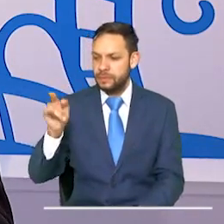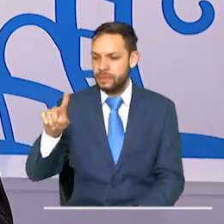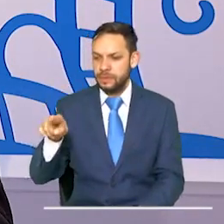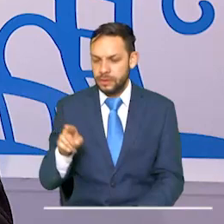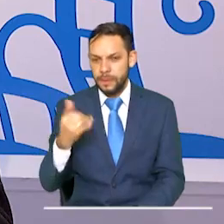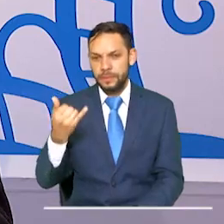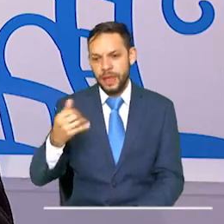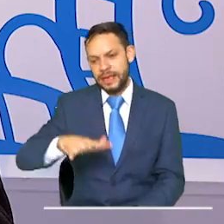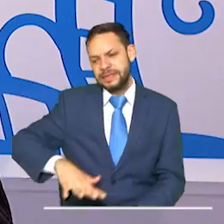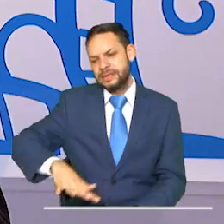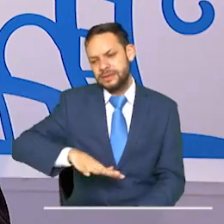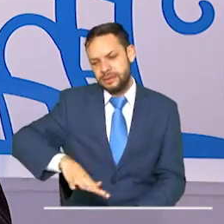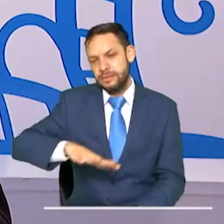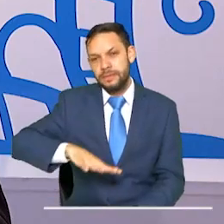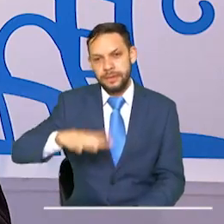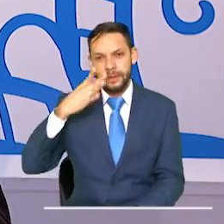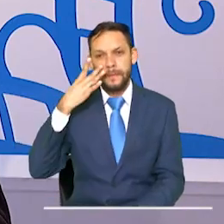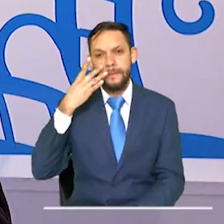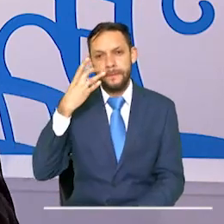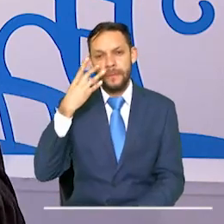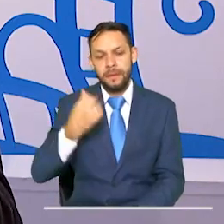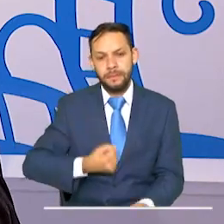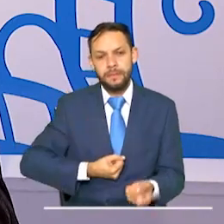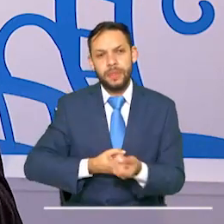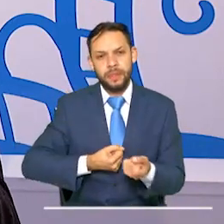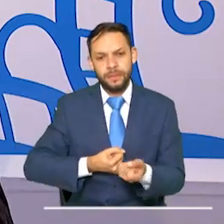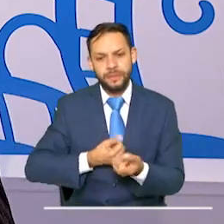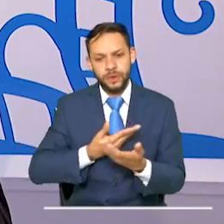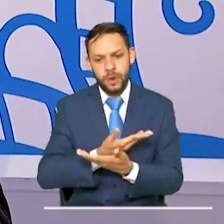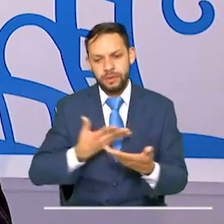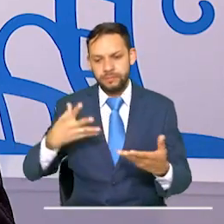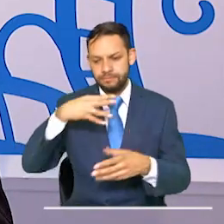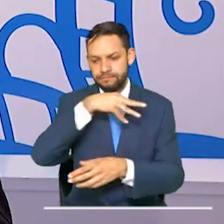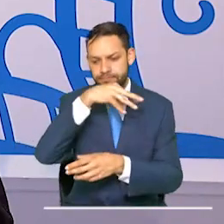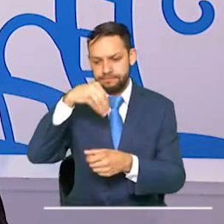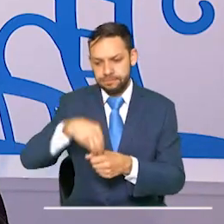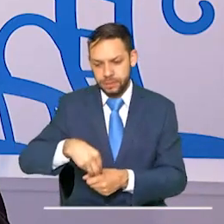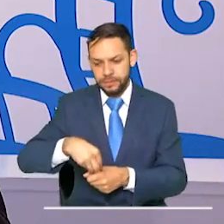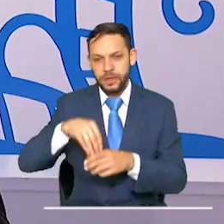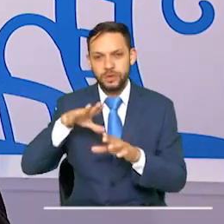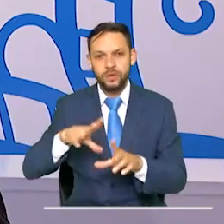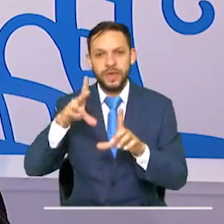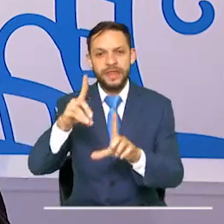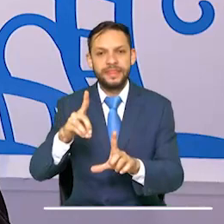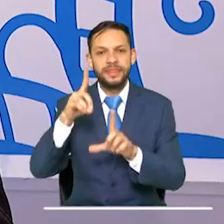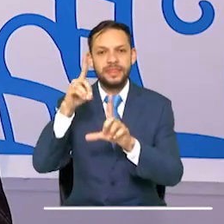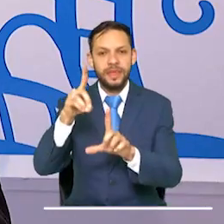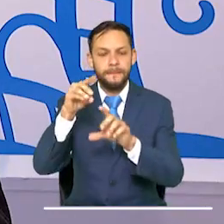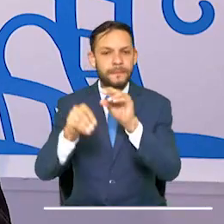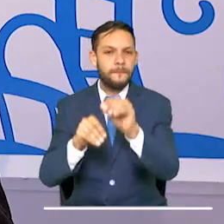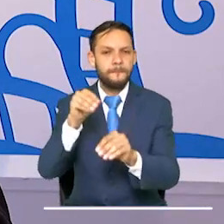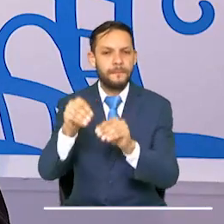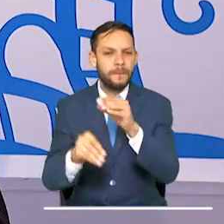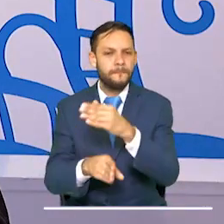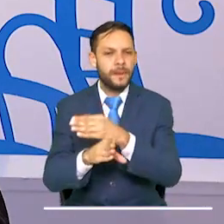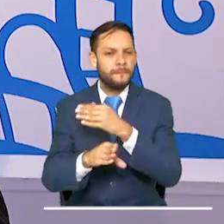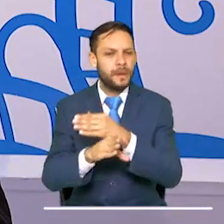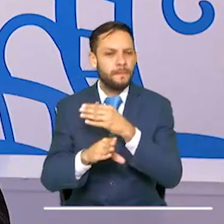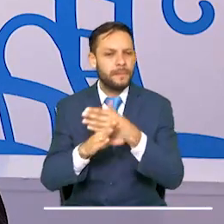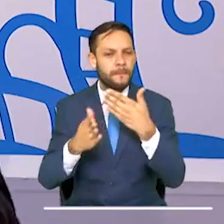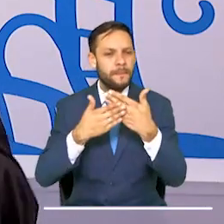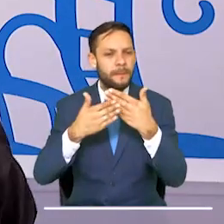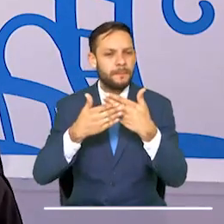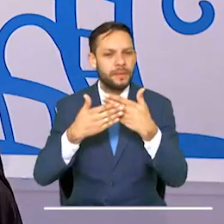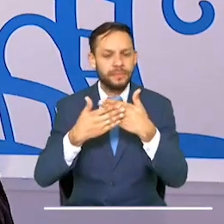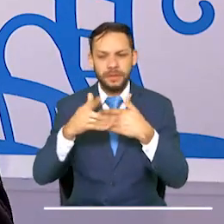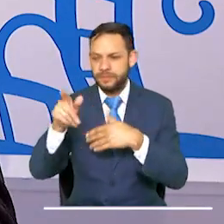y pues precisamente dentro de esos módulos del diplomado buscamos, como ya de pronto ahora, pues Diego